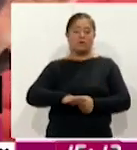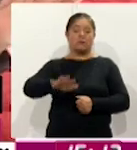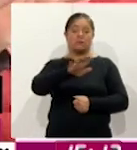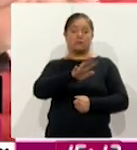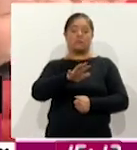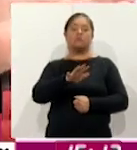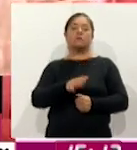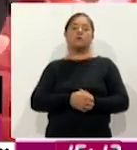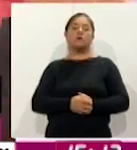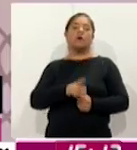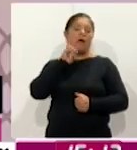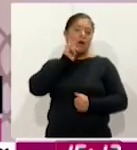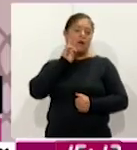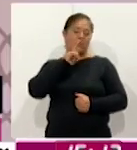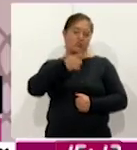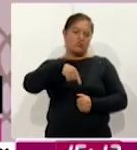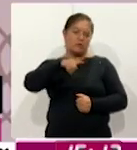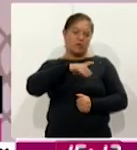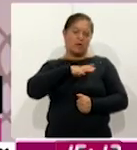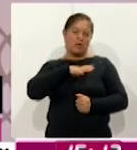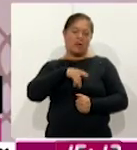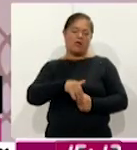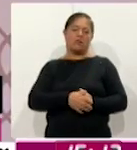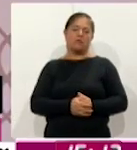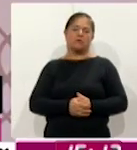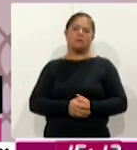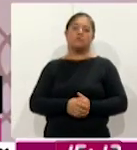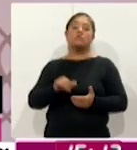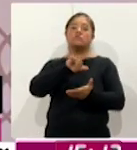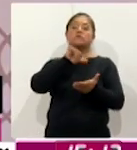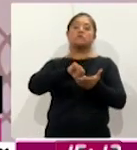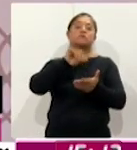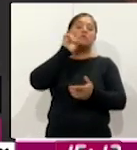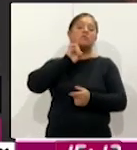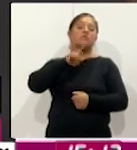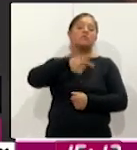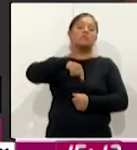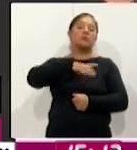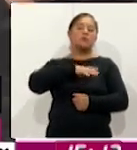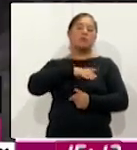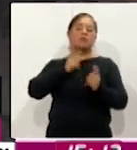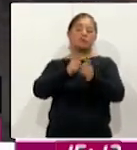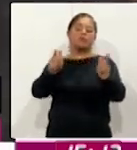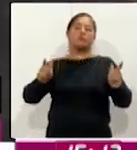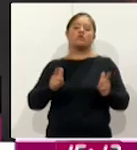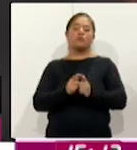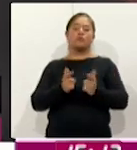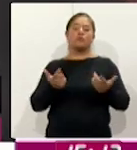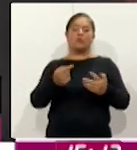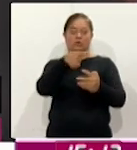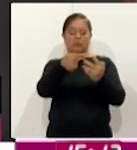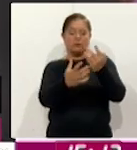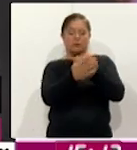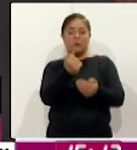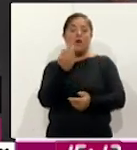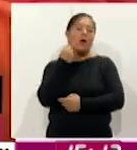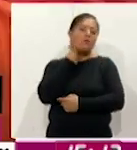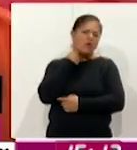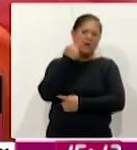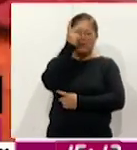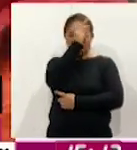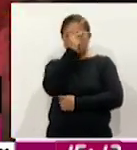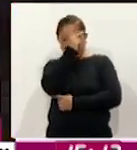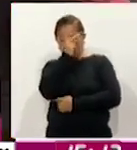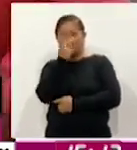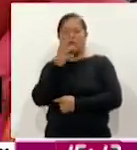de la Mujer, ellos ya tienen un centro de la mujer en el que cuentan con un grupo interdisciplinario desde abogados, psicólogas,